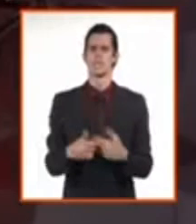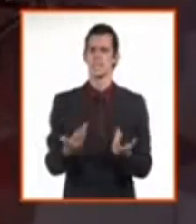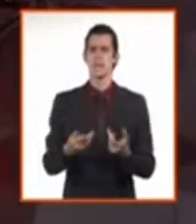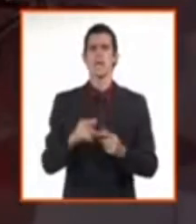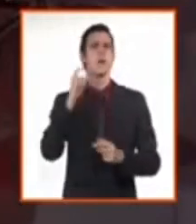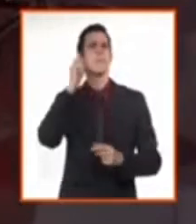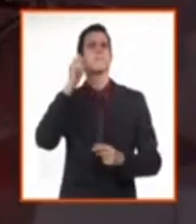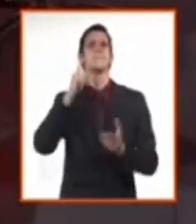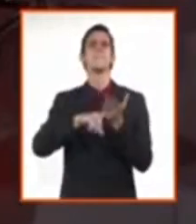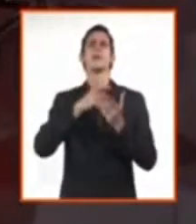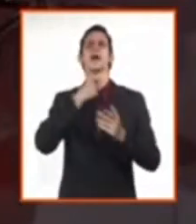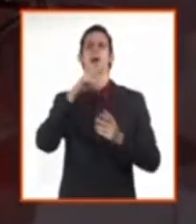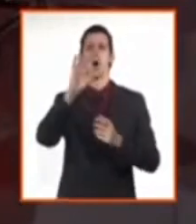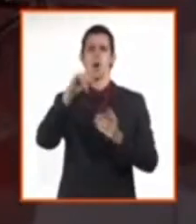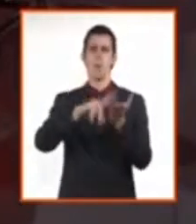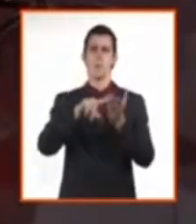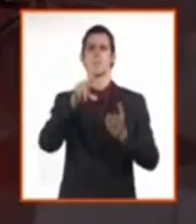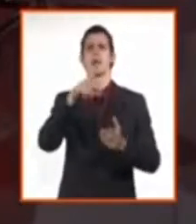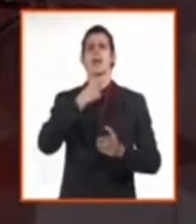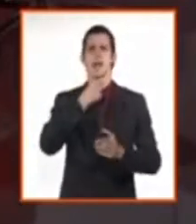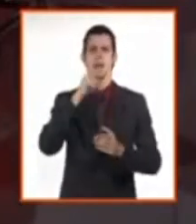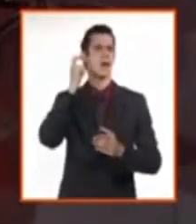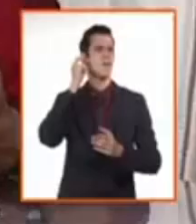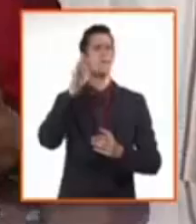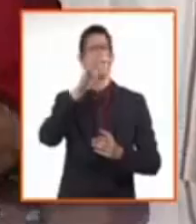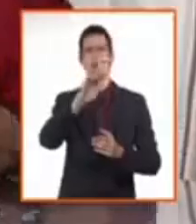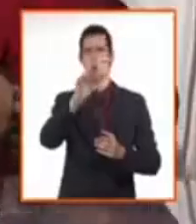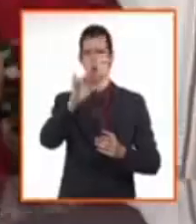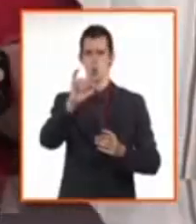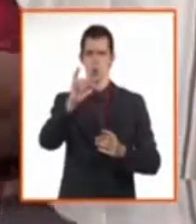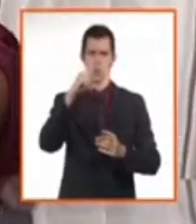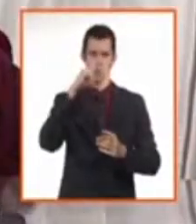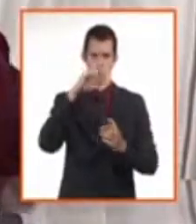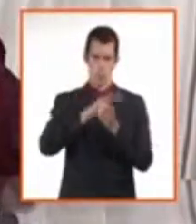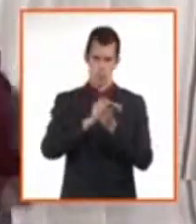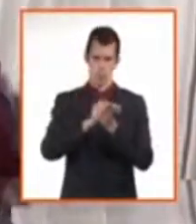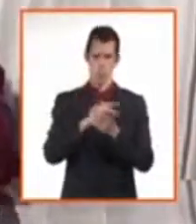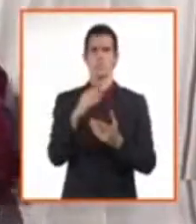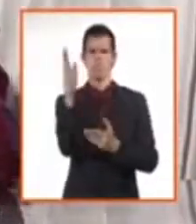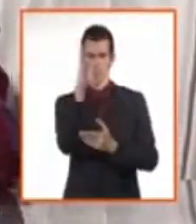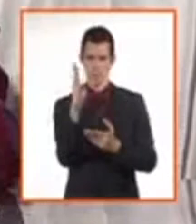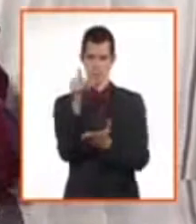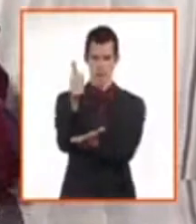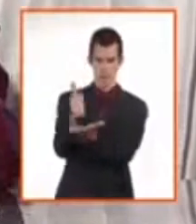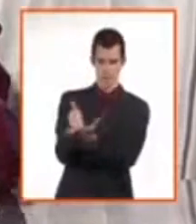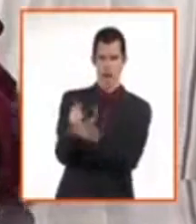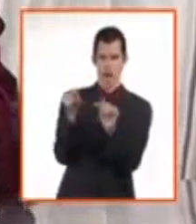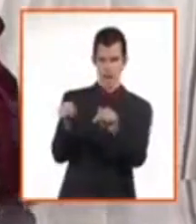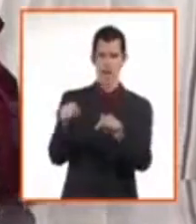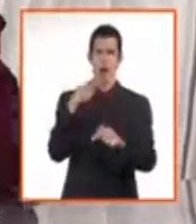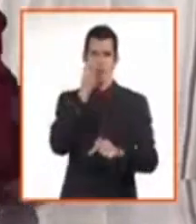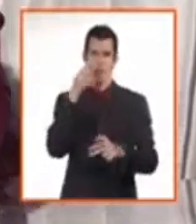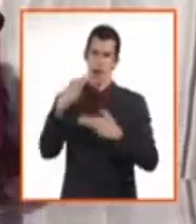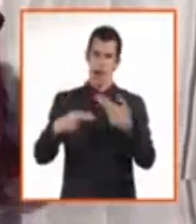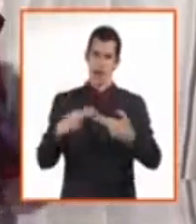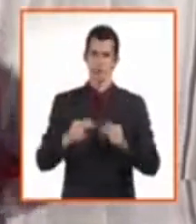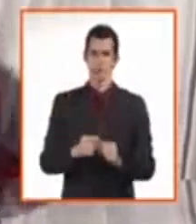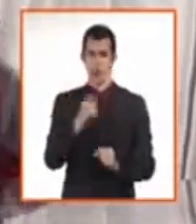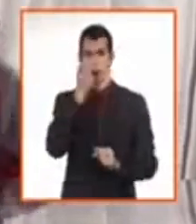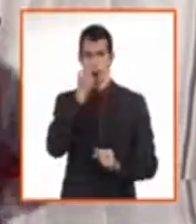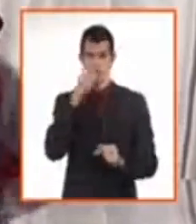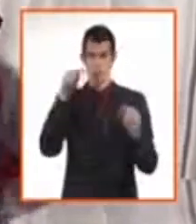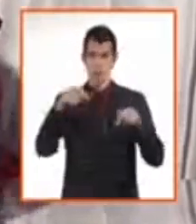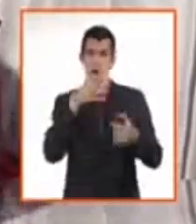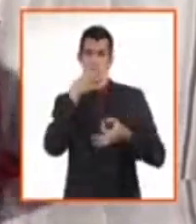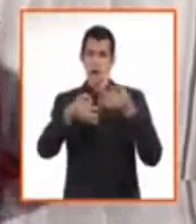por eso hay tanta expectativa con lo que puede ocurrir esta noche porque a ellos les prohibieron la marcha y esa marcha con el